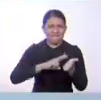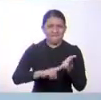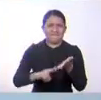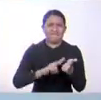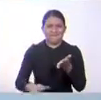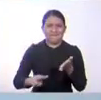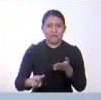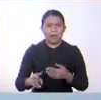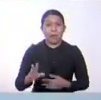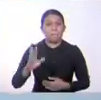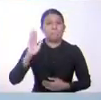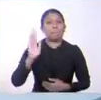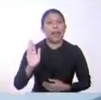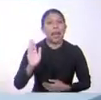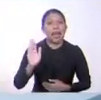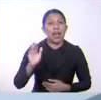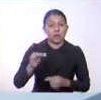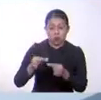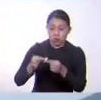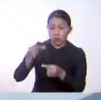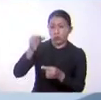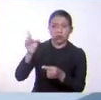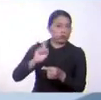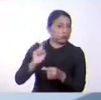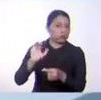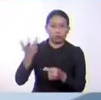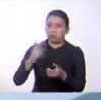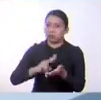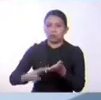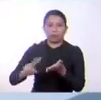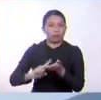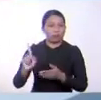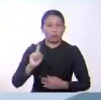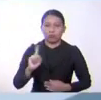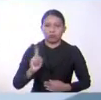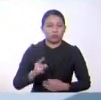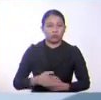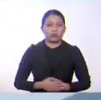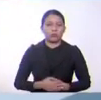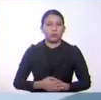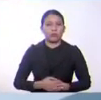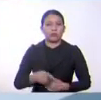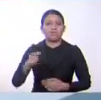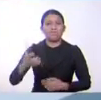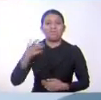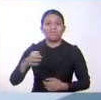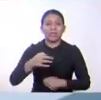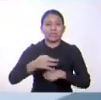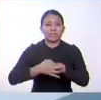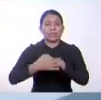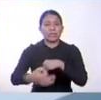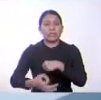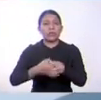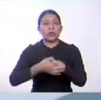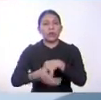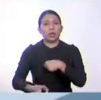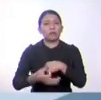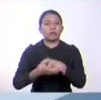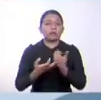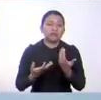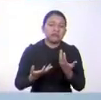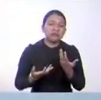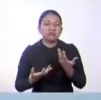los tallos no lo son. De hecho, en los tallos hay muchas células que están, por decirlo